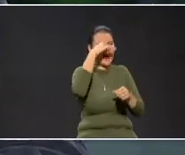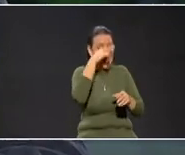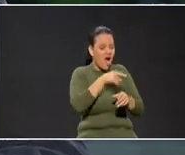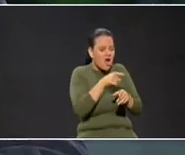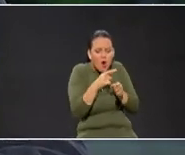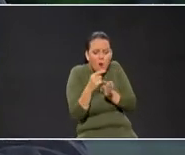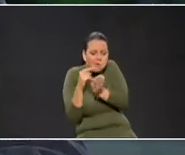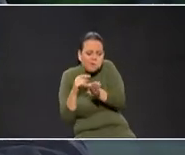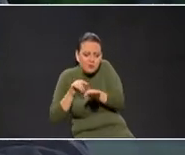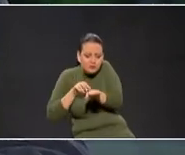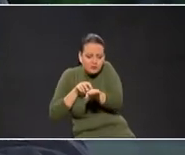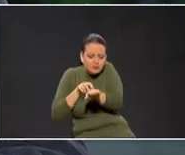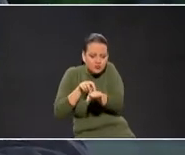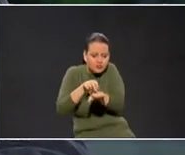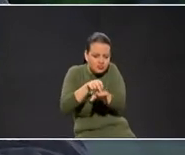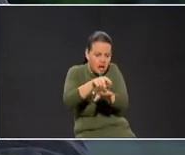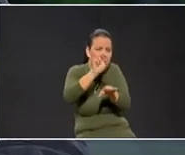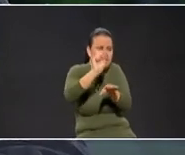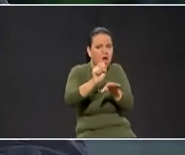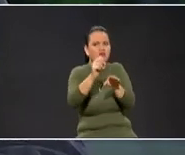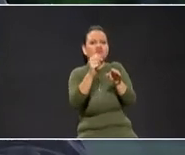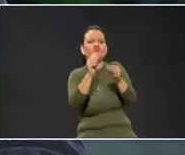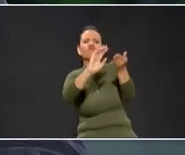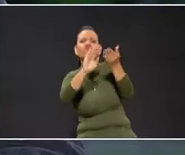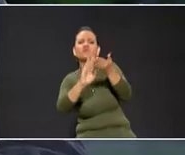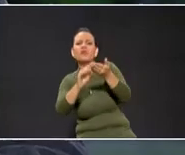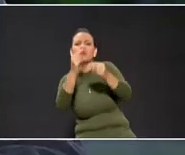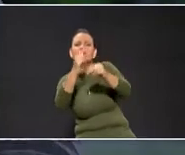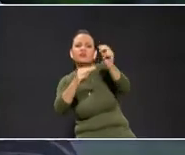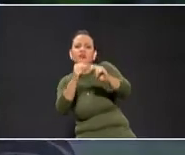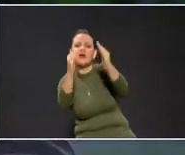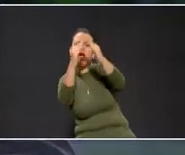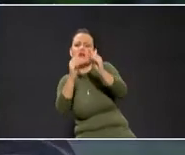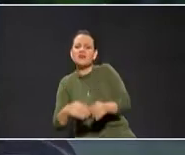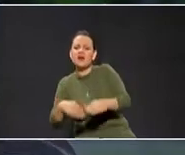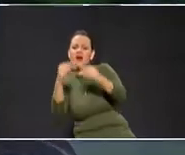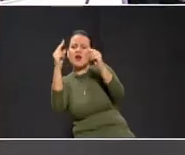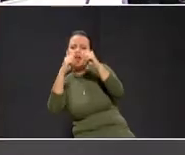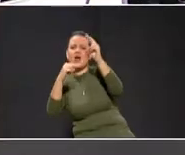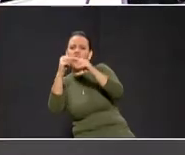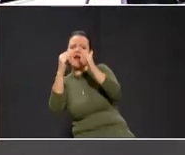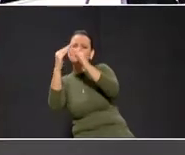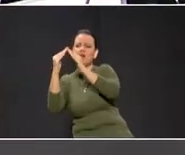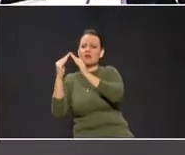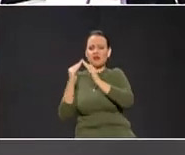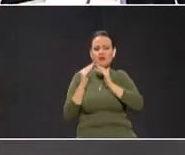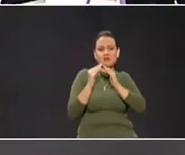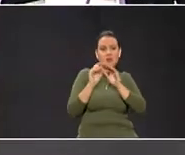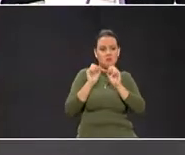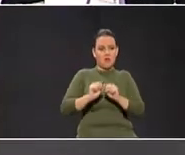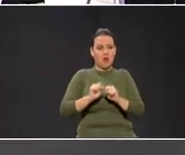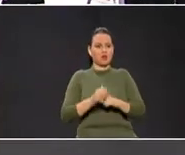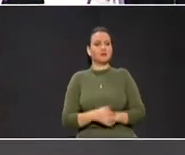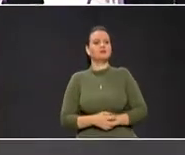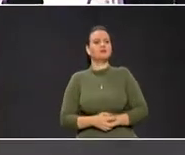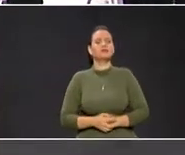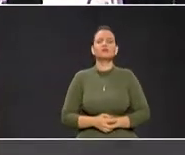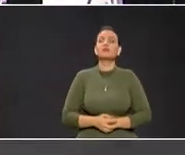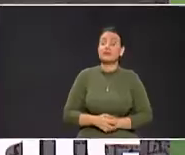en este sentido 'mis y vivienda interés general en cada dato lo veíamos en el bloque anterior que